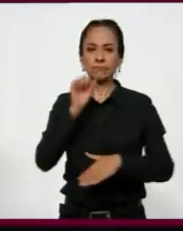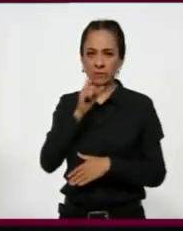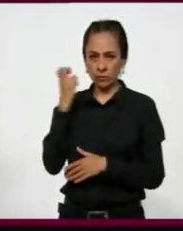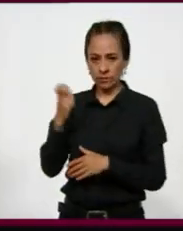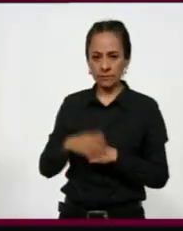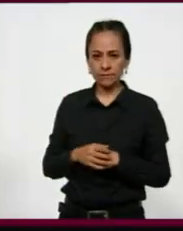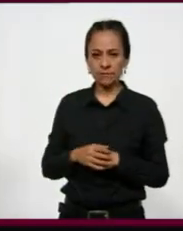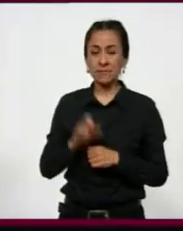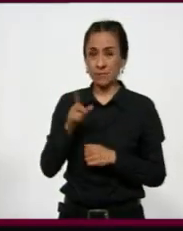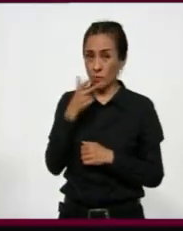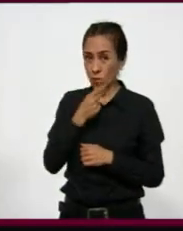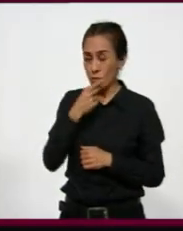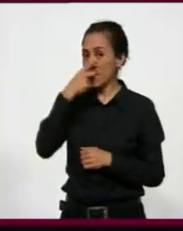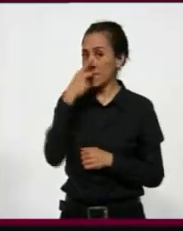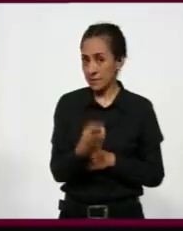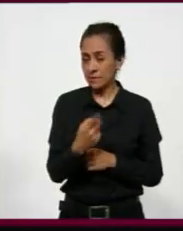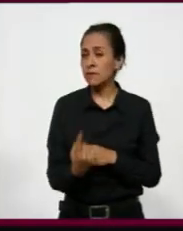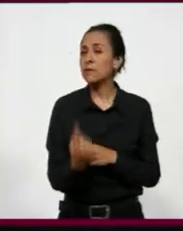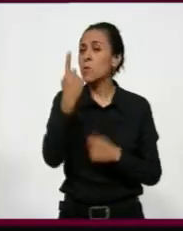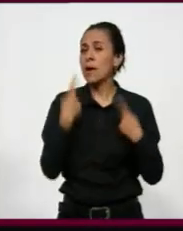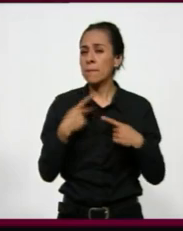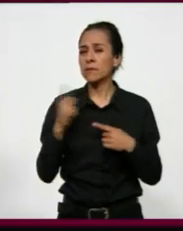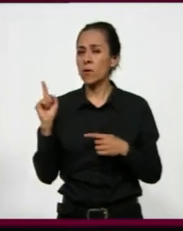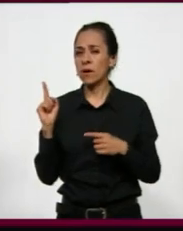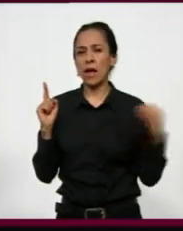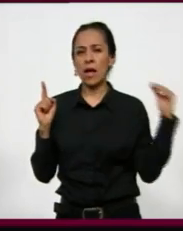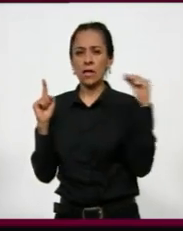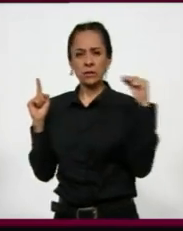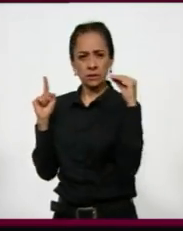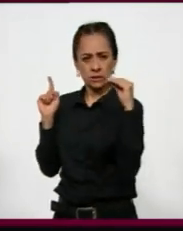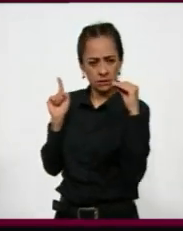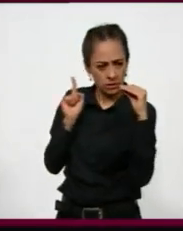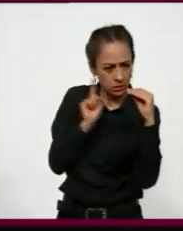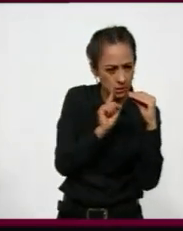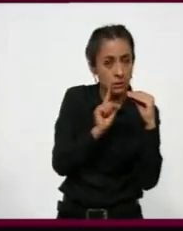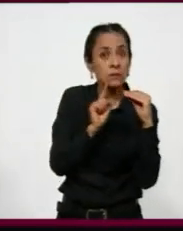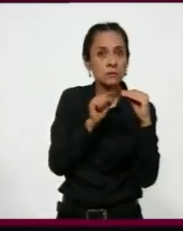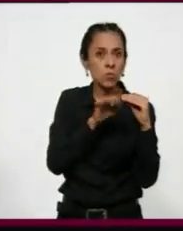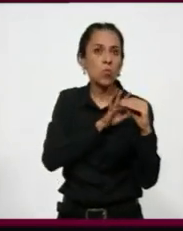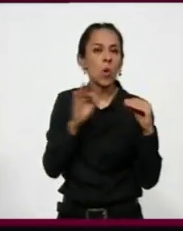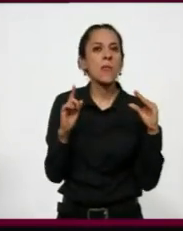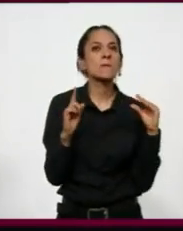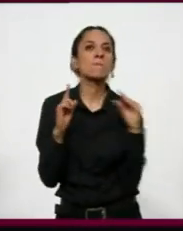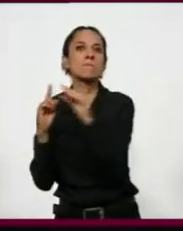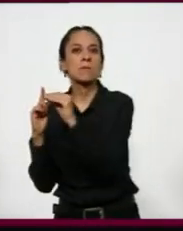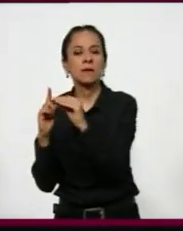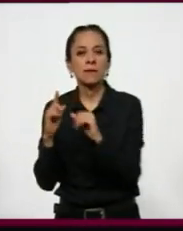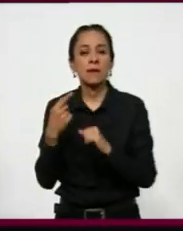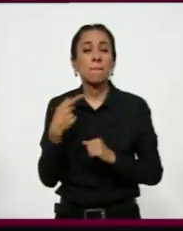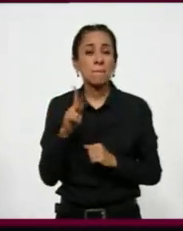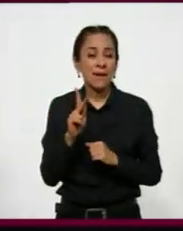Jean-Christophe Maeloc dice que si una persona se acerca a un cisne, este podría atacarlo, pero la versión clásica lo presenta de